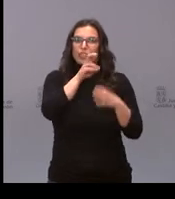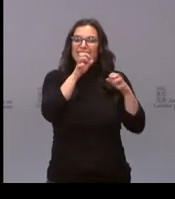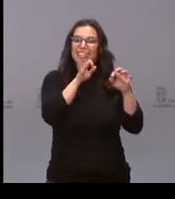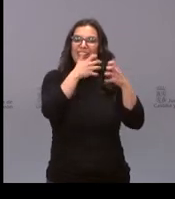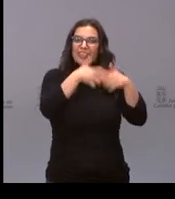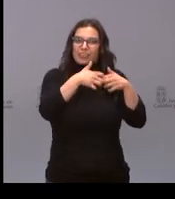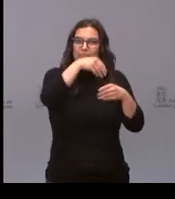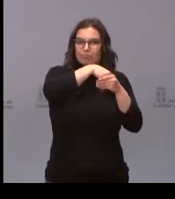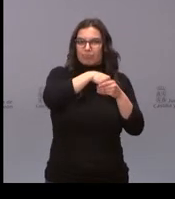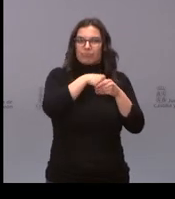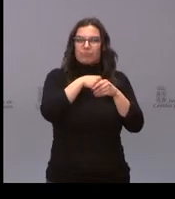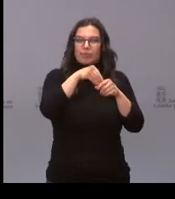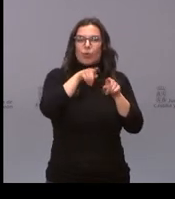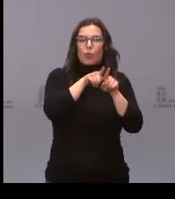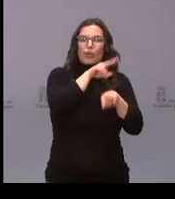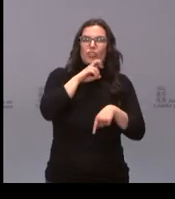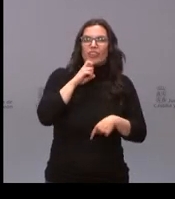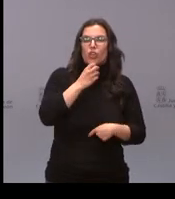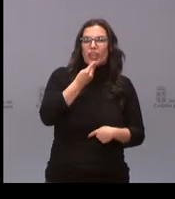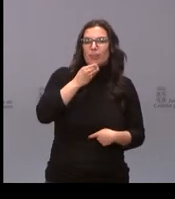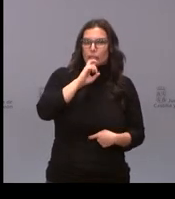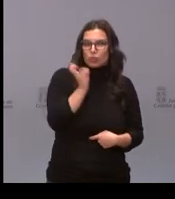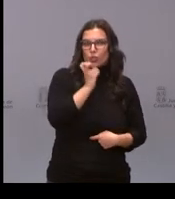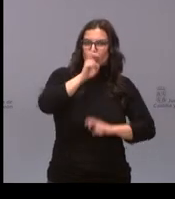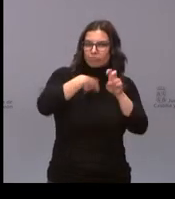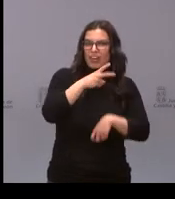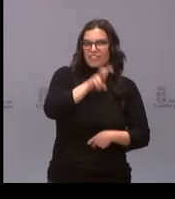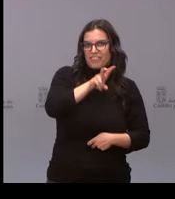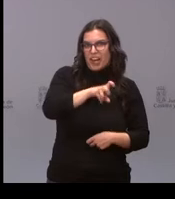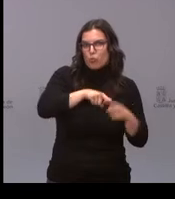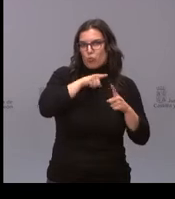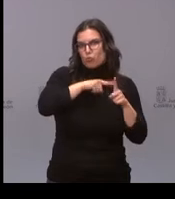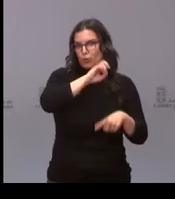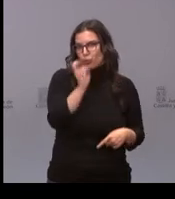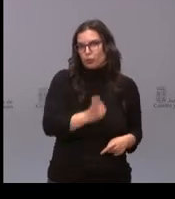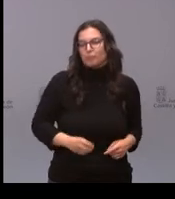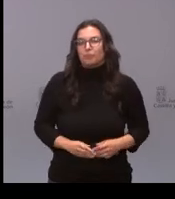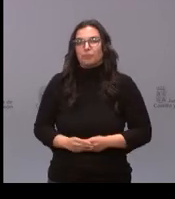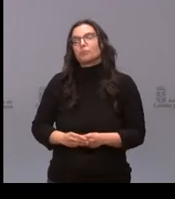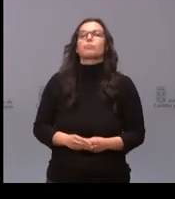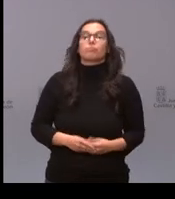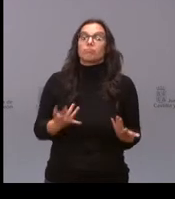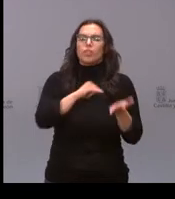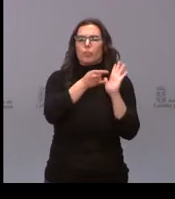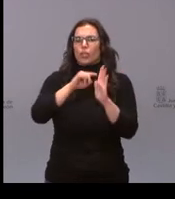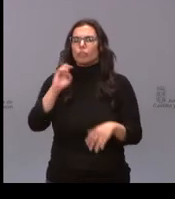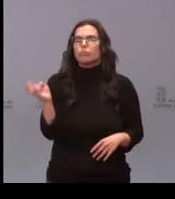para bebidas carbónicas y conservación de alimentos. ¿Qué es lo que hacemos con todos estos